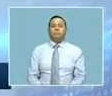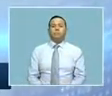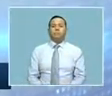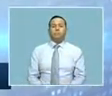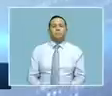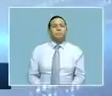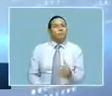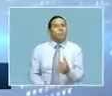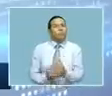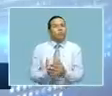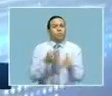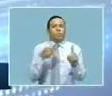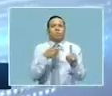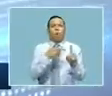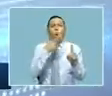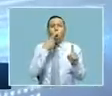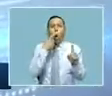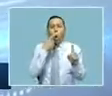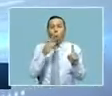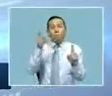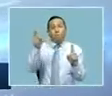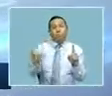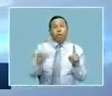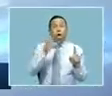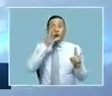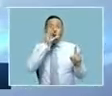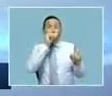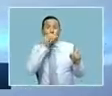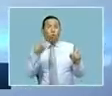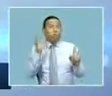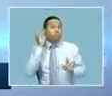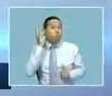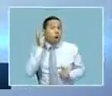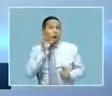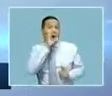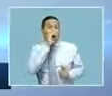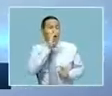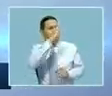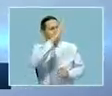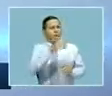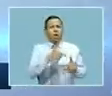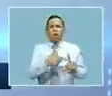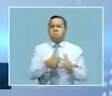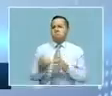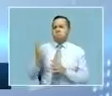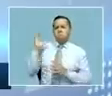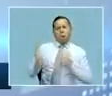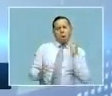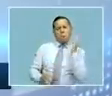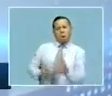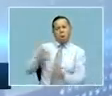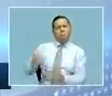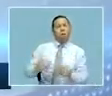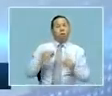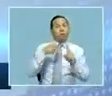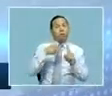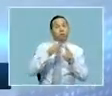nueva agresión a un agente de la ATM. El video se viralizó en redes sociales. Se lo contamos en pocos